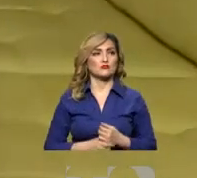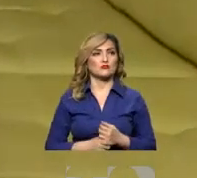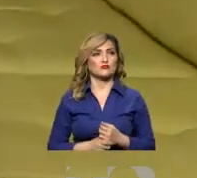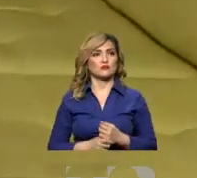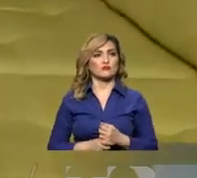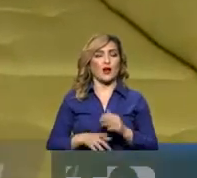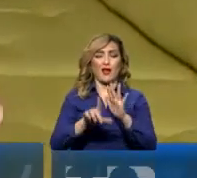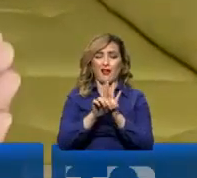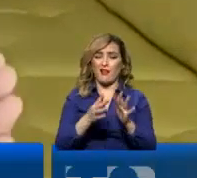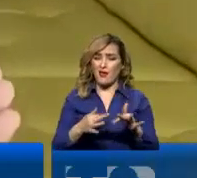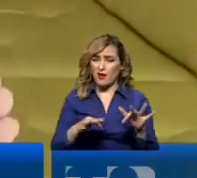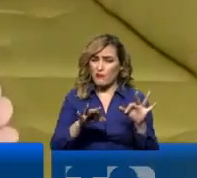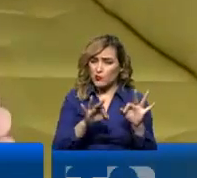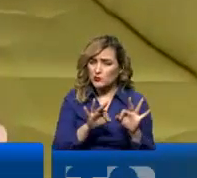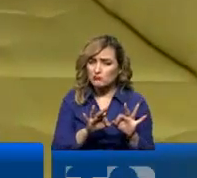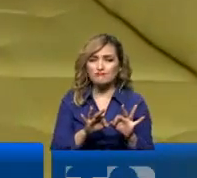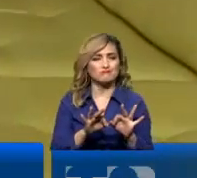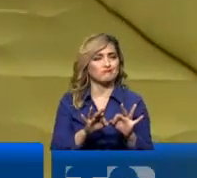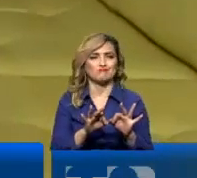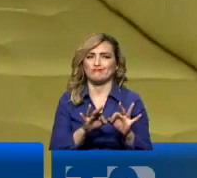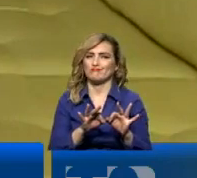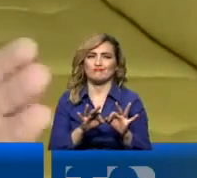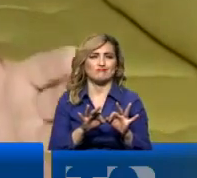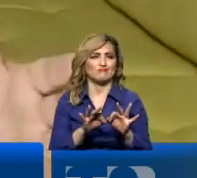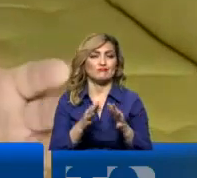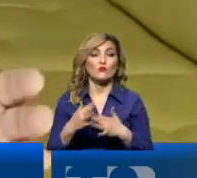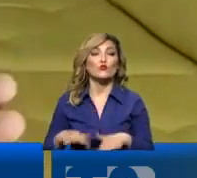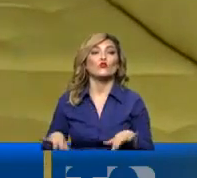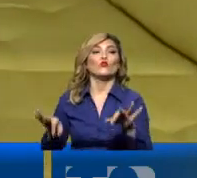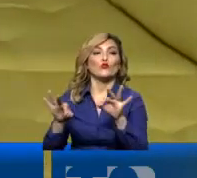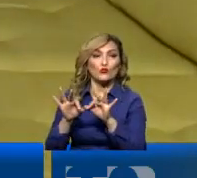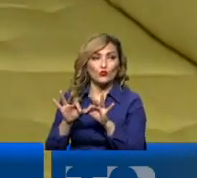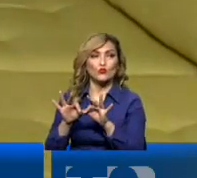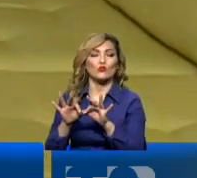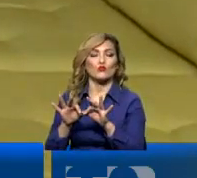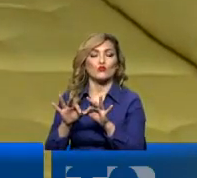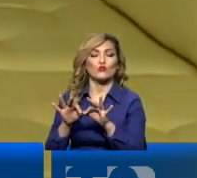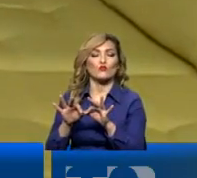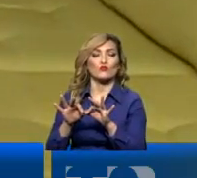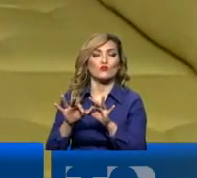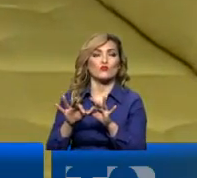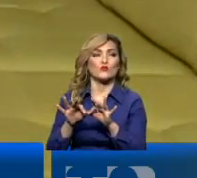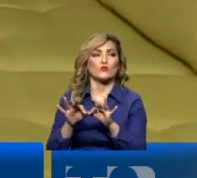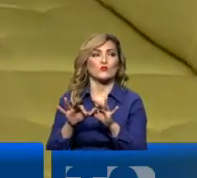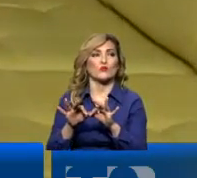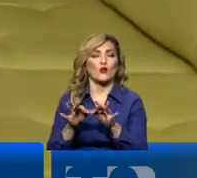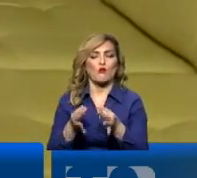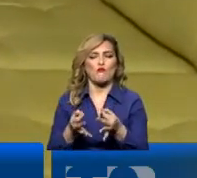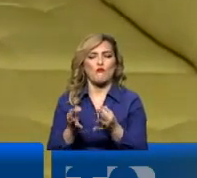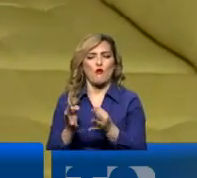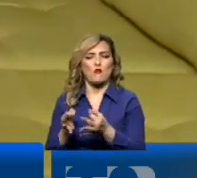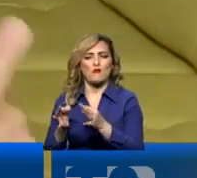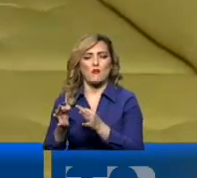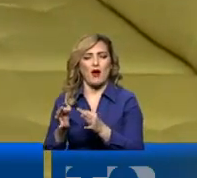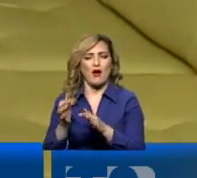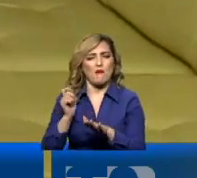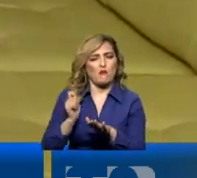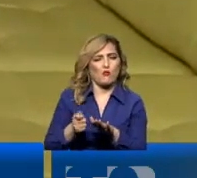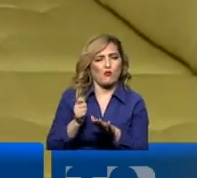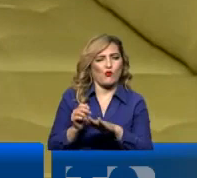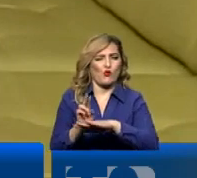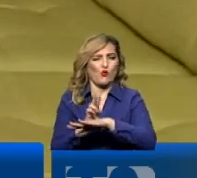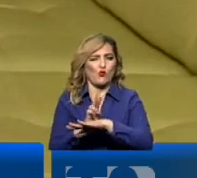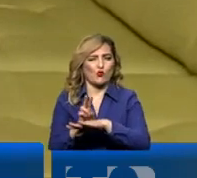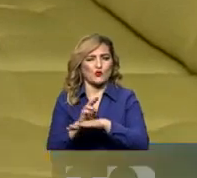leyes, lo importante es de que busquemos reducir todos esos mecanismos que los abogados utilizan